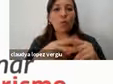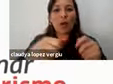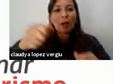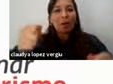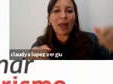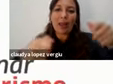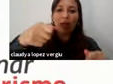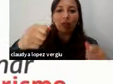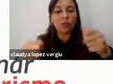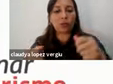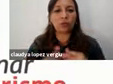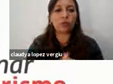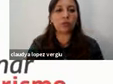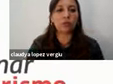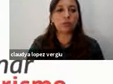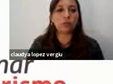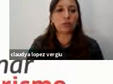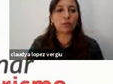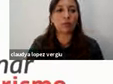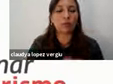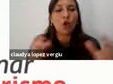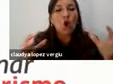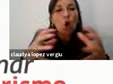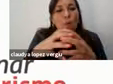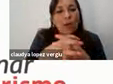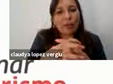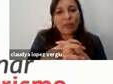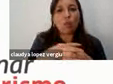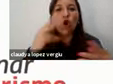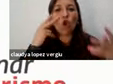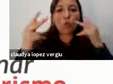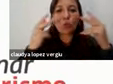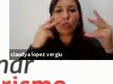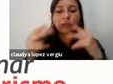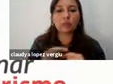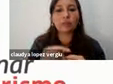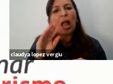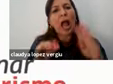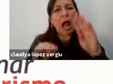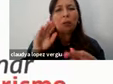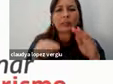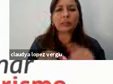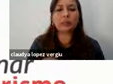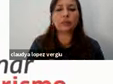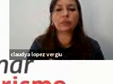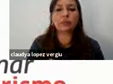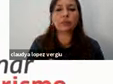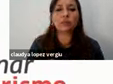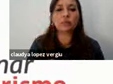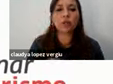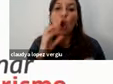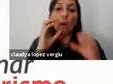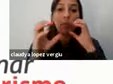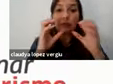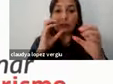mano, bailando. Compartíamos con ellos. A veces cuando hay, o sea,